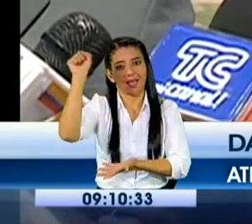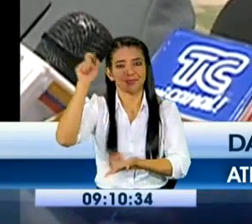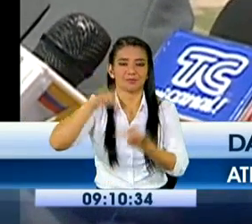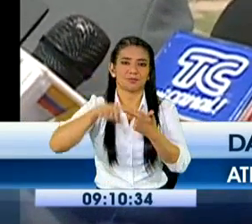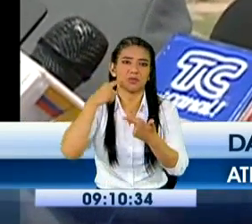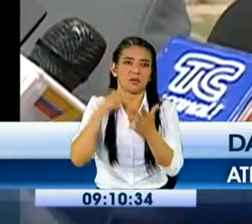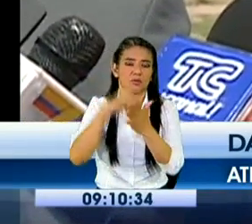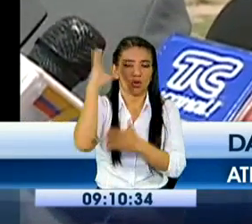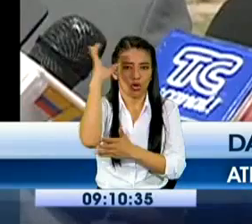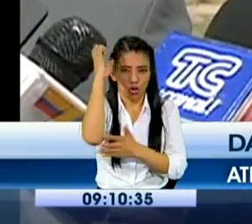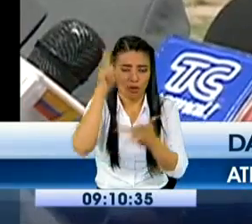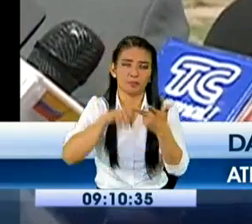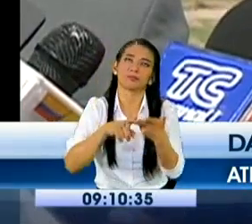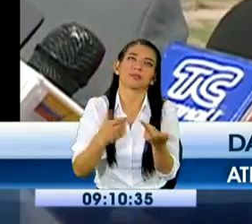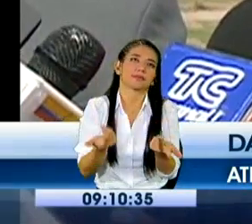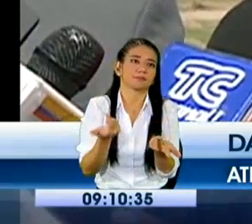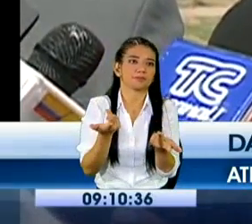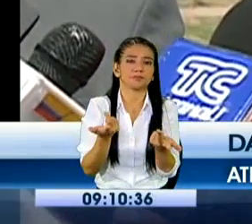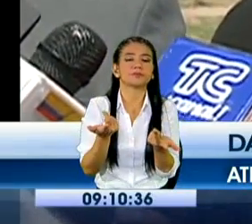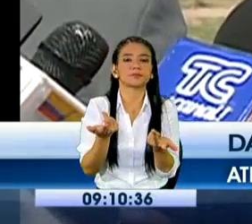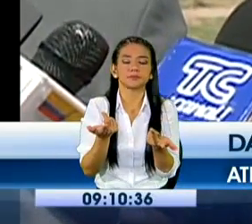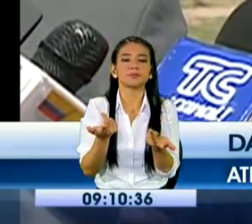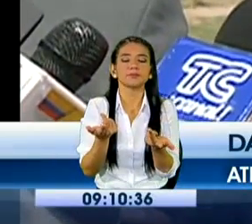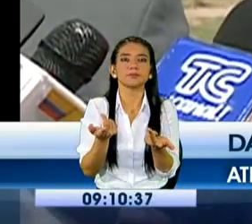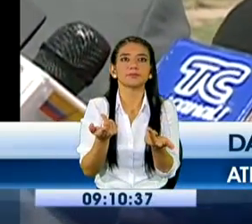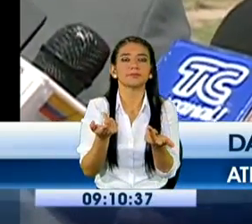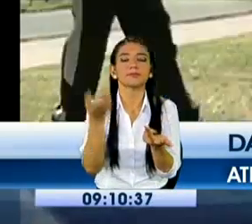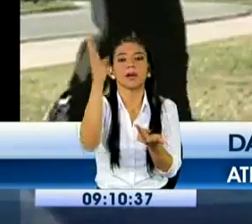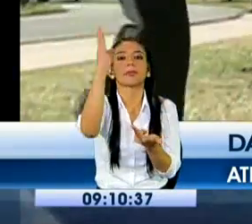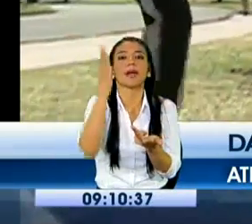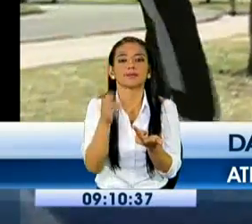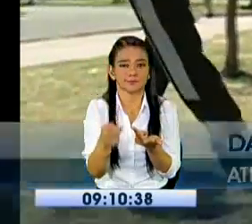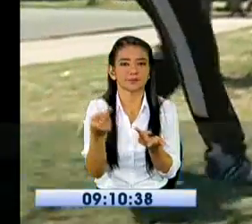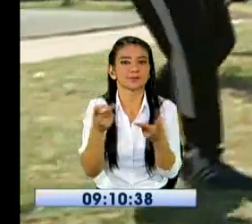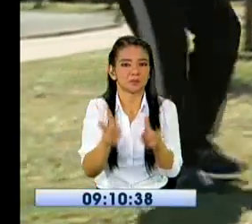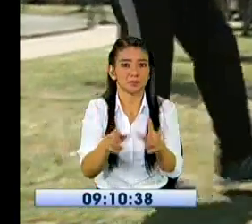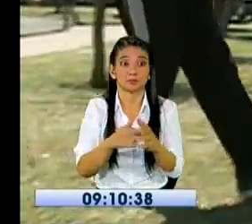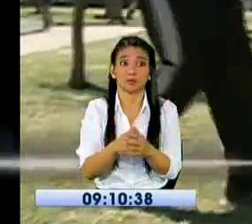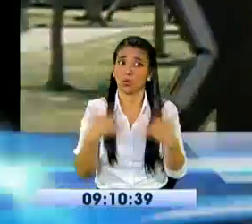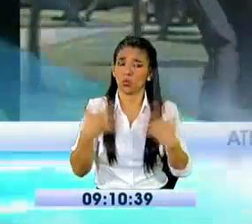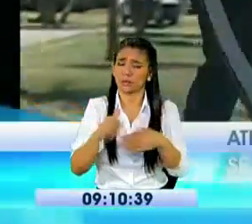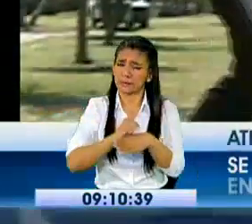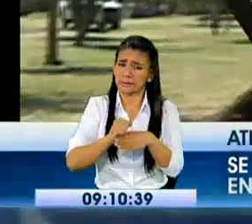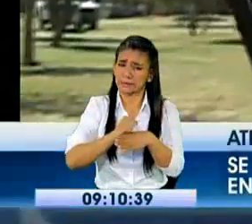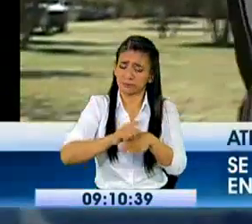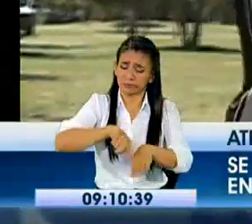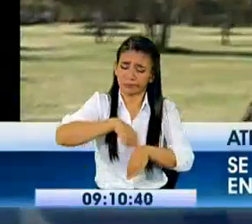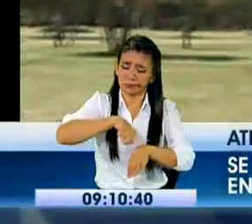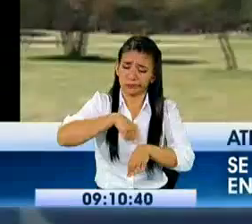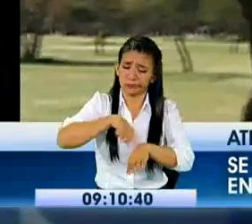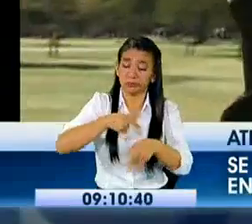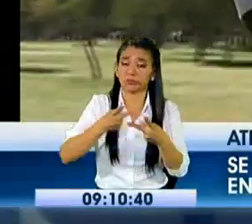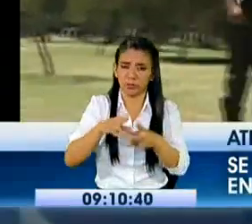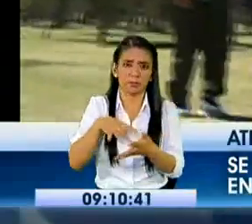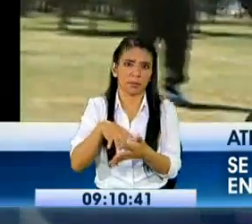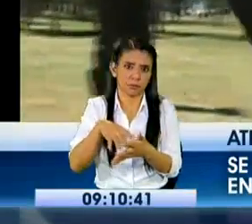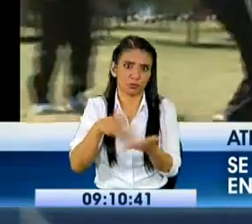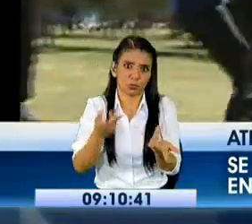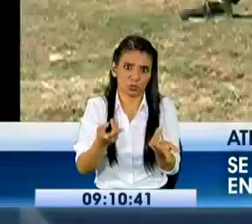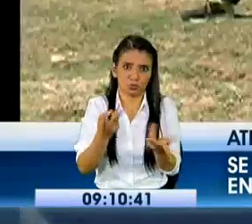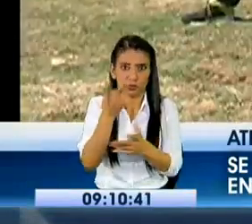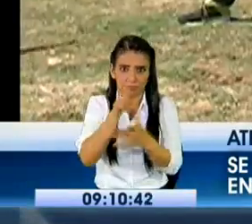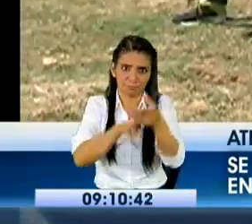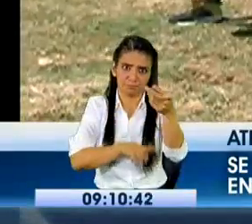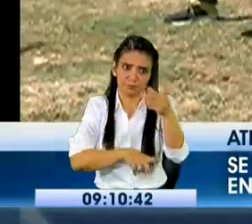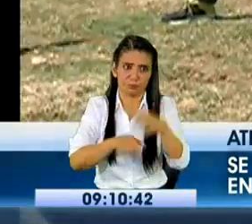Medellín, en un Grand Prix que fue en Sao Paulo. Son horas de entrenamiento que se combinan con las de los estudios. El